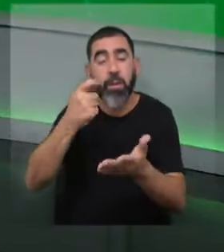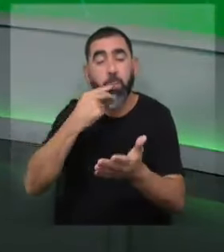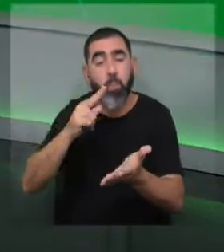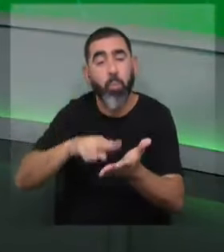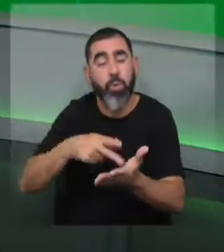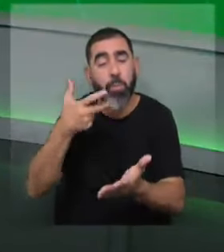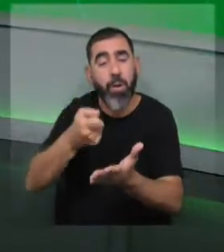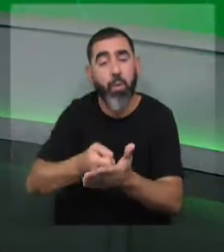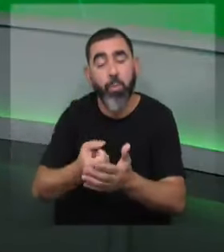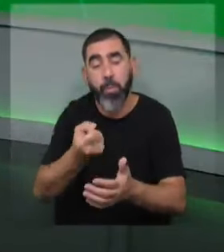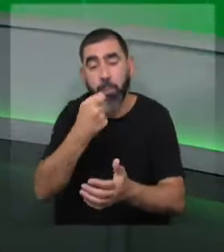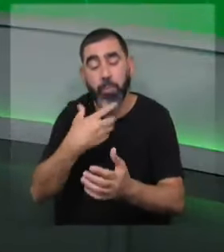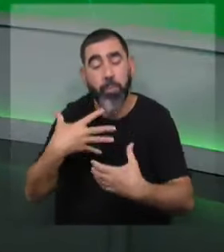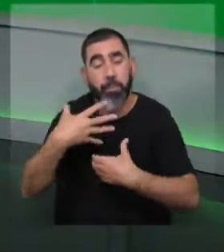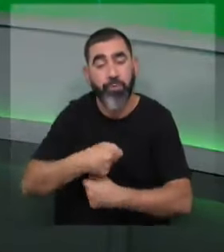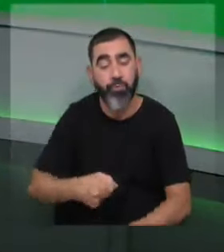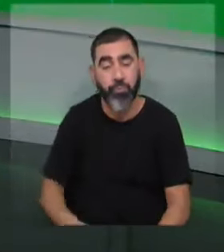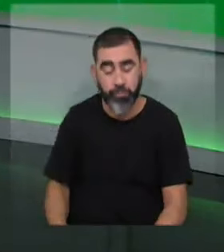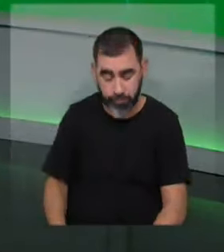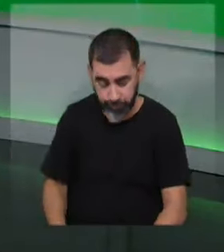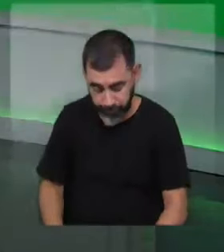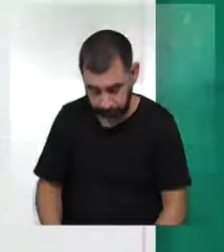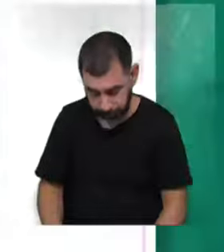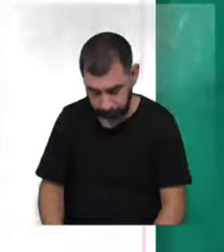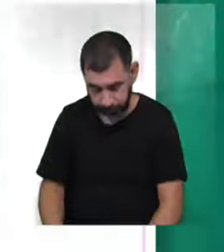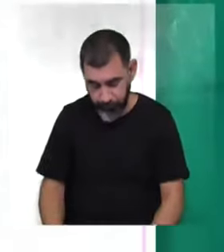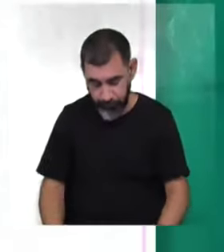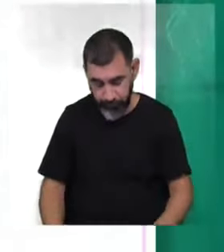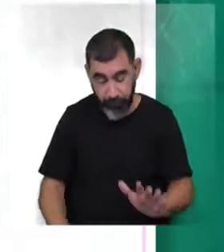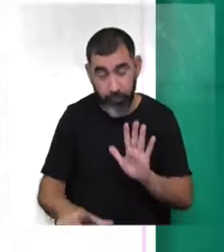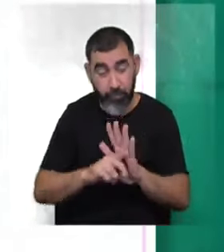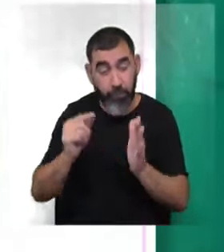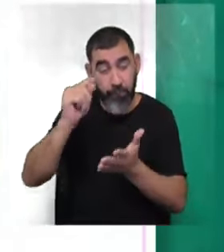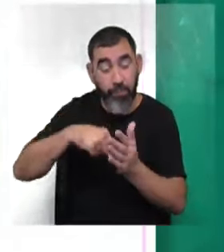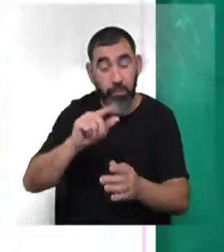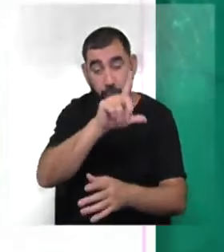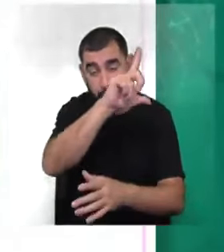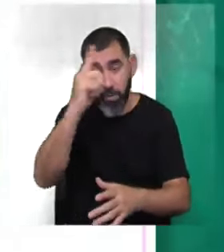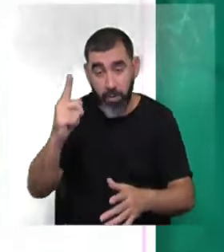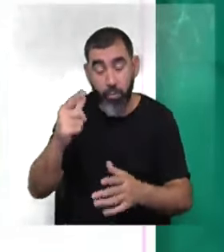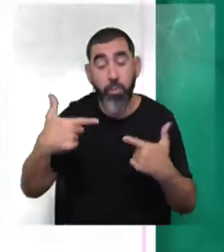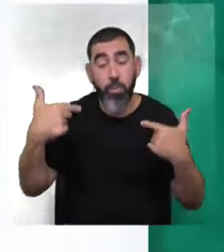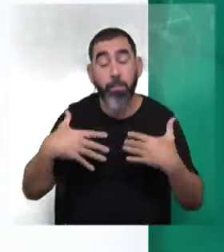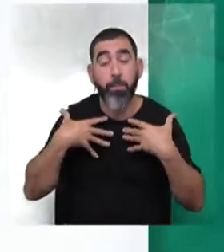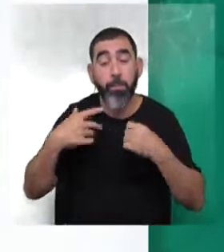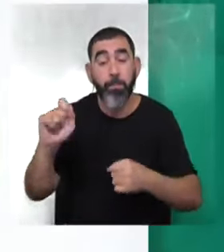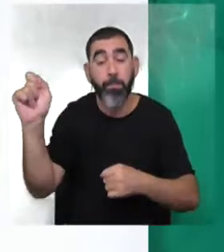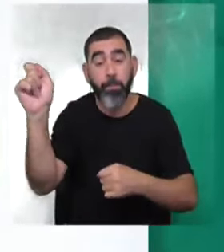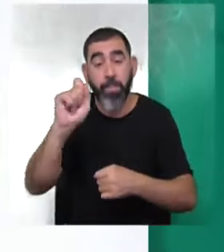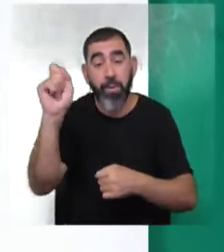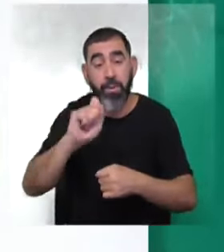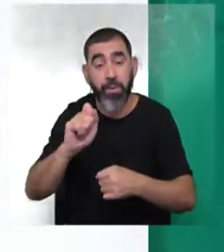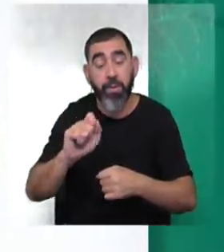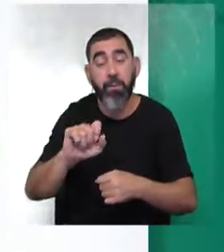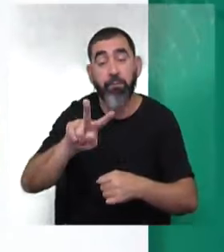la compra de algunos antidepresivos. El decreto firmado por el presidente Luis Lacalle Pou y la ministra de Salud Karina Rando el